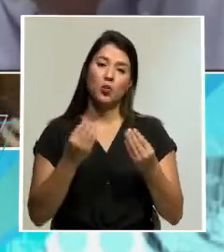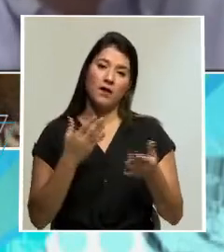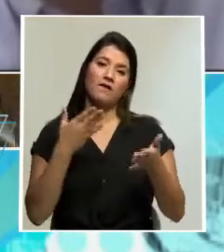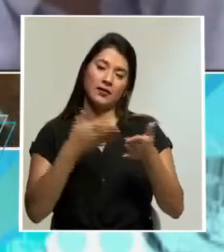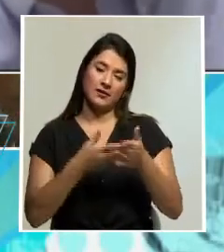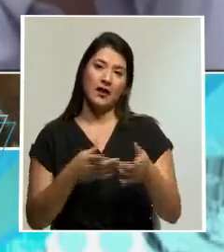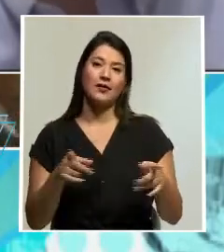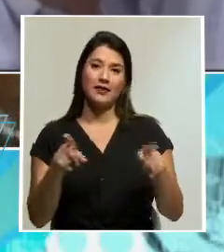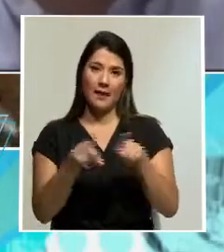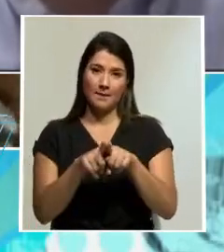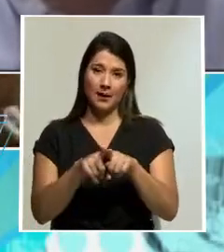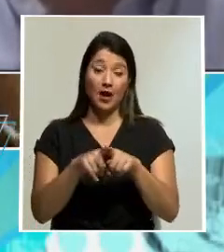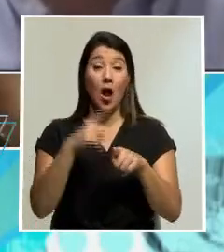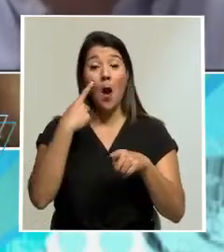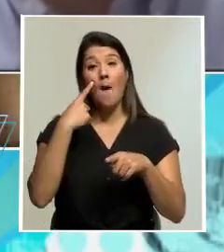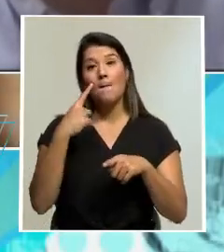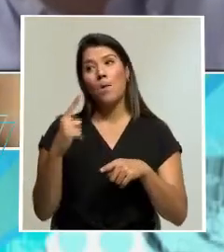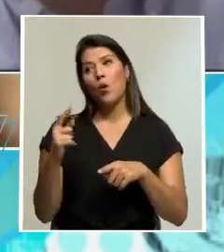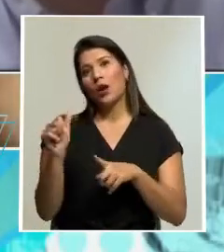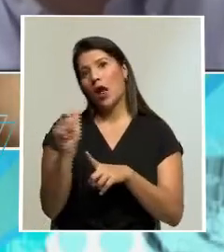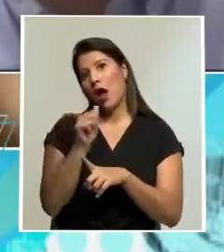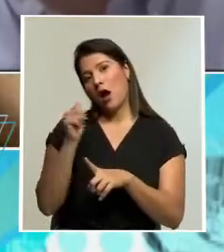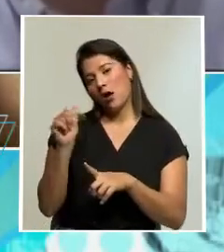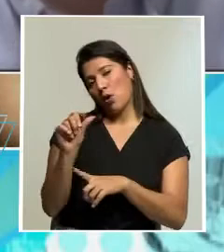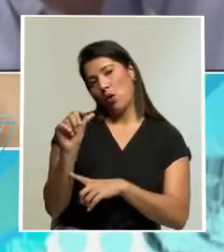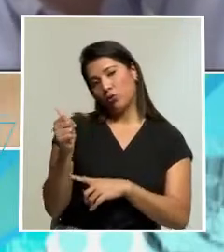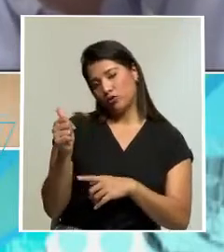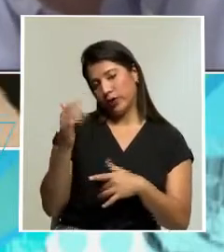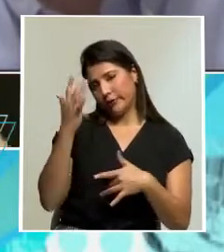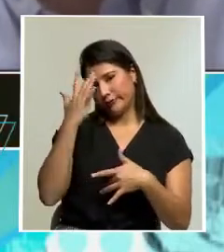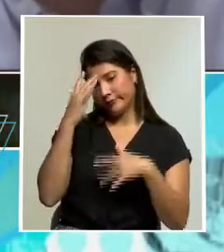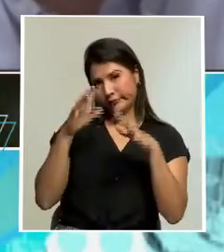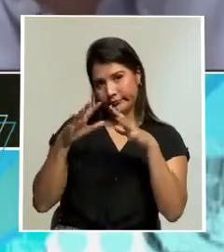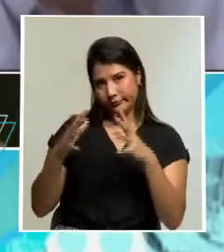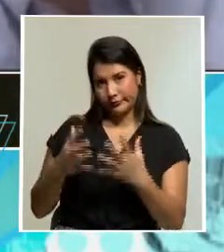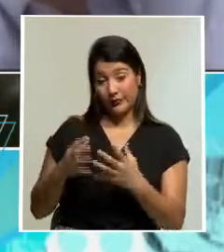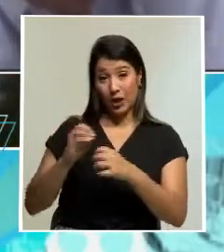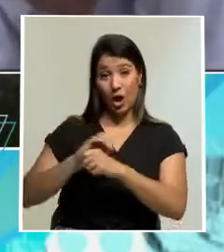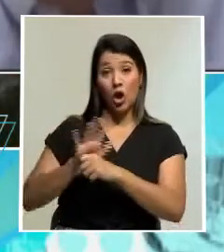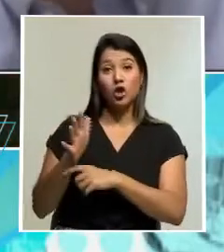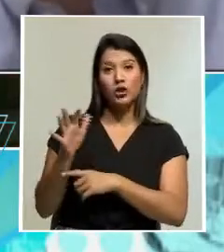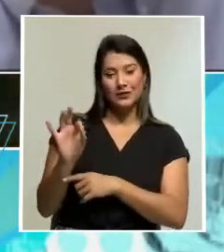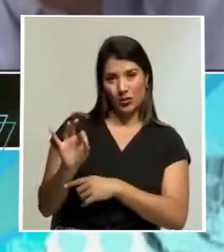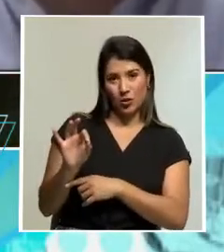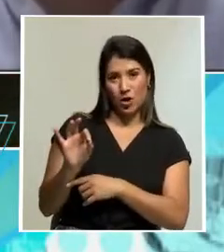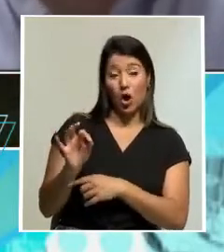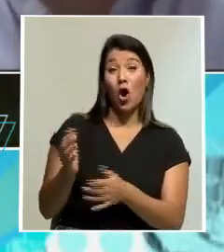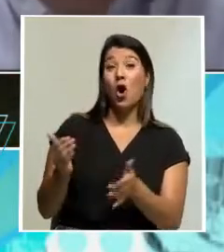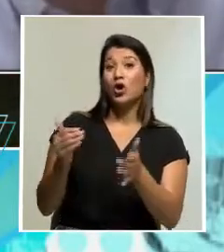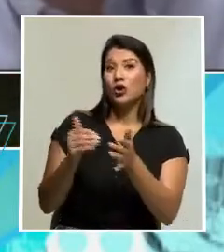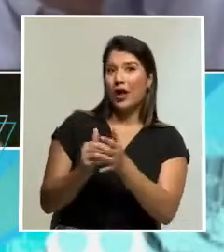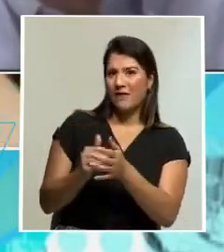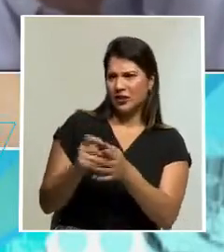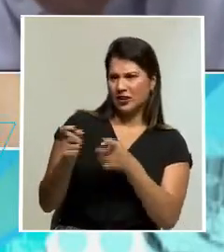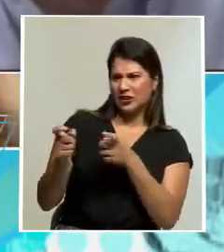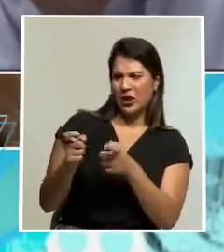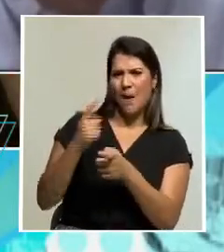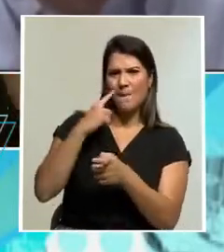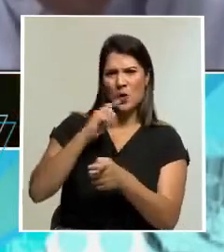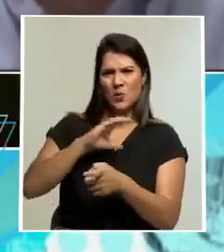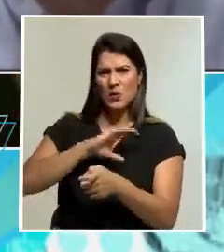también por la otra tragedia humanitaria, que es la pandemia de la COVID-19, otra vez bajo estado policial y bajo